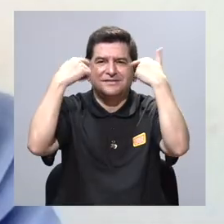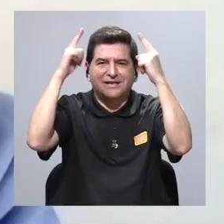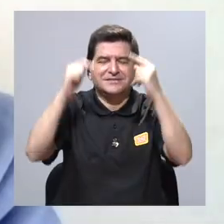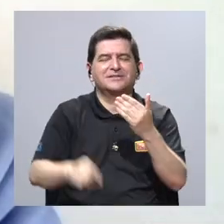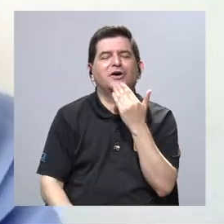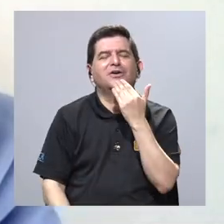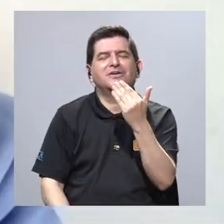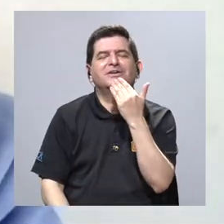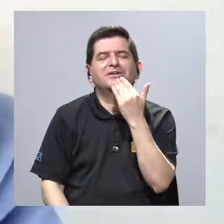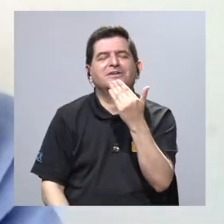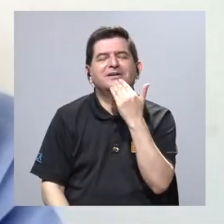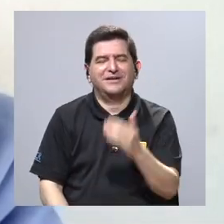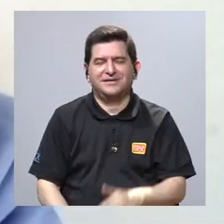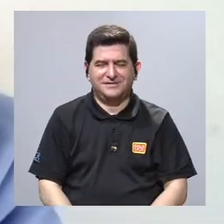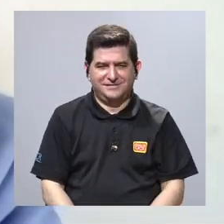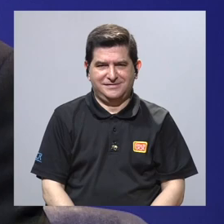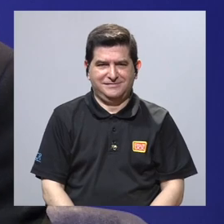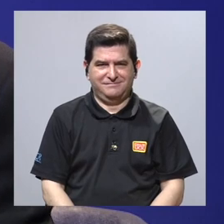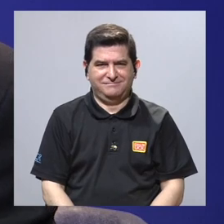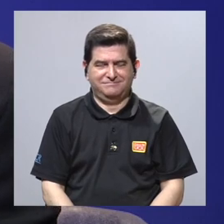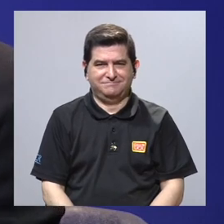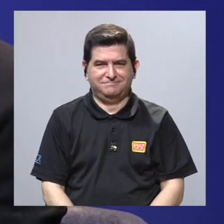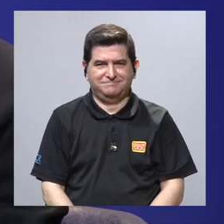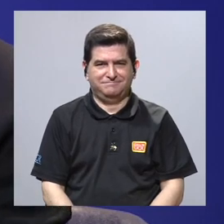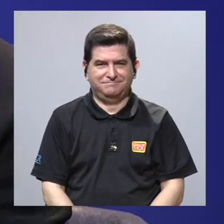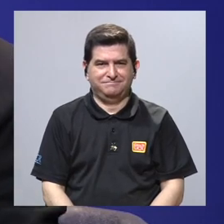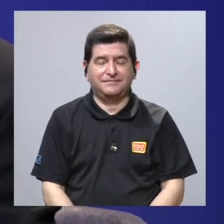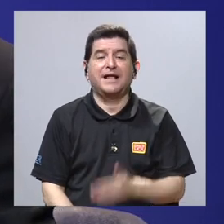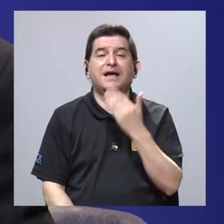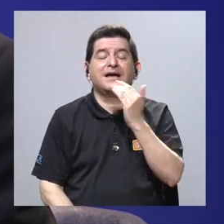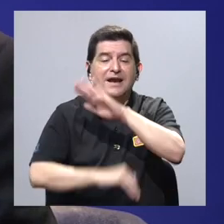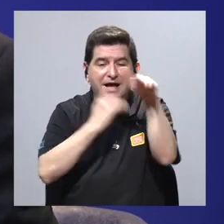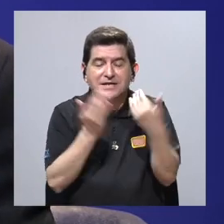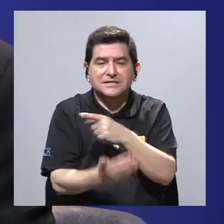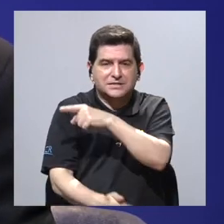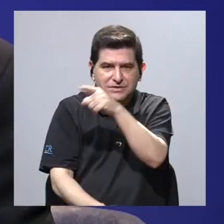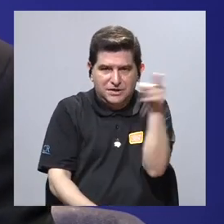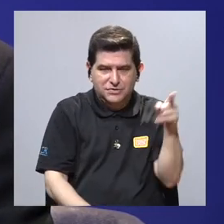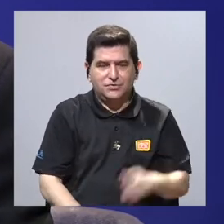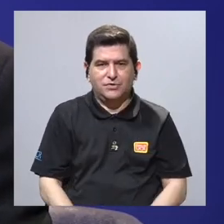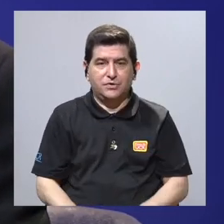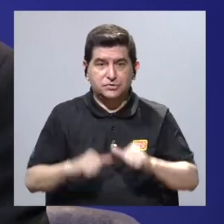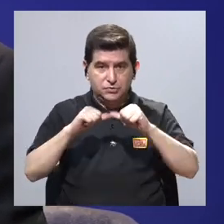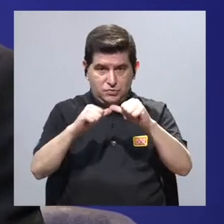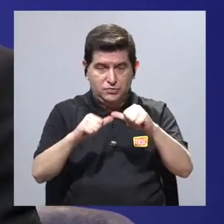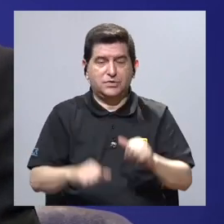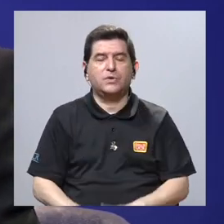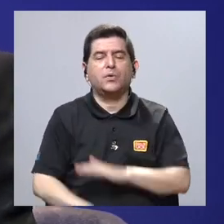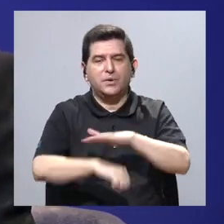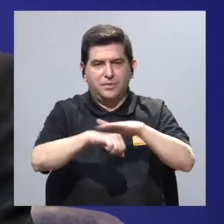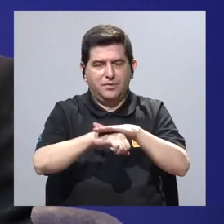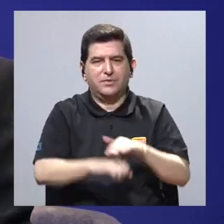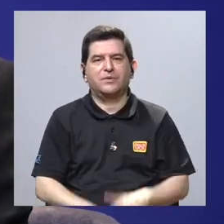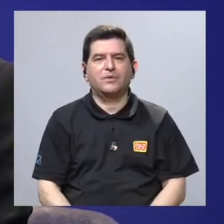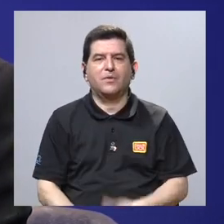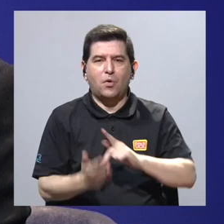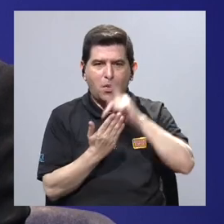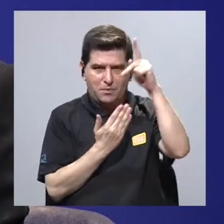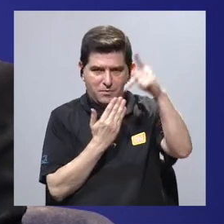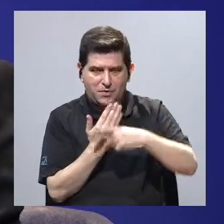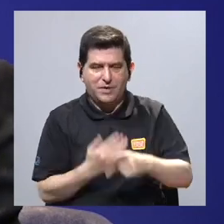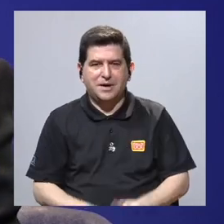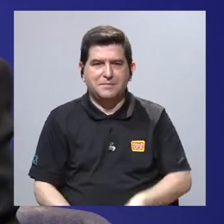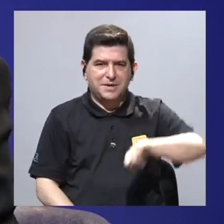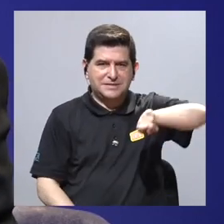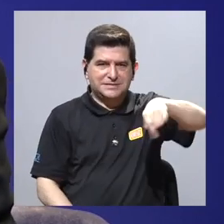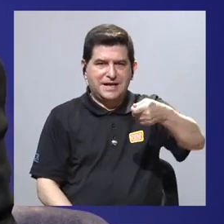gracias y en su un carrera abrazo. Profesional. Gracias. Muy amable. Gracias a todas y todos ustedes. Continúen, por favor, con la